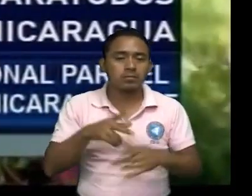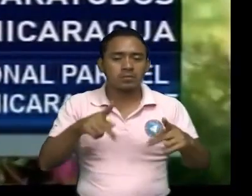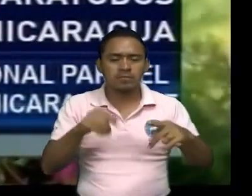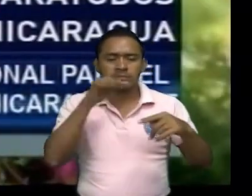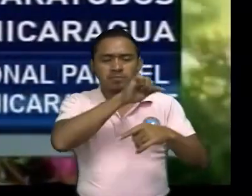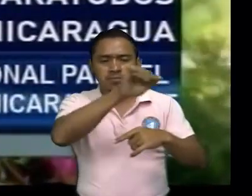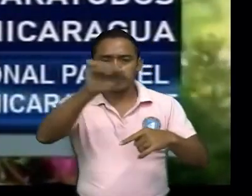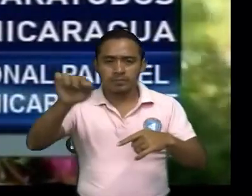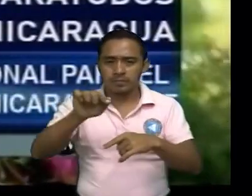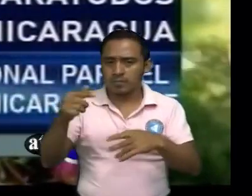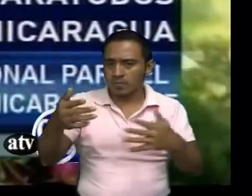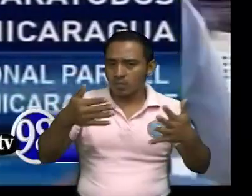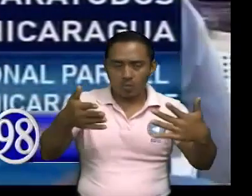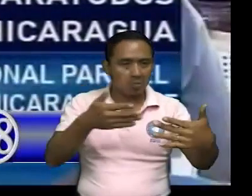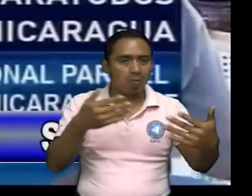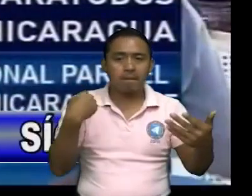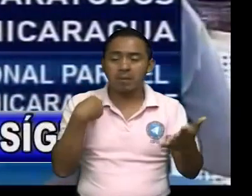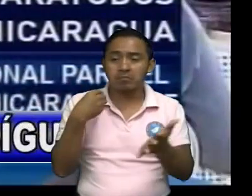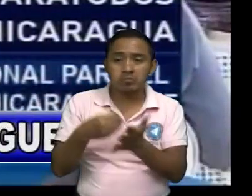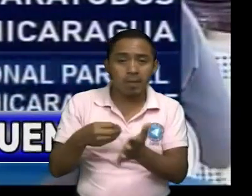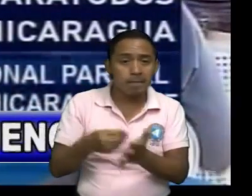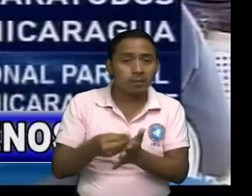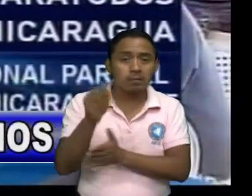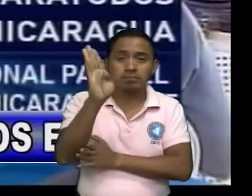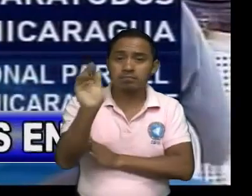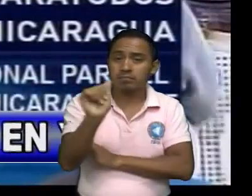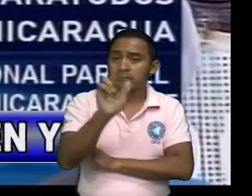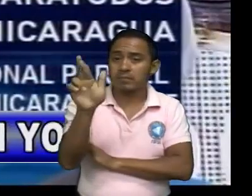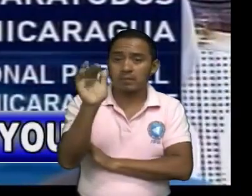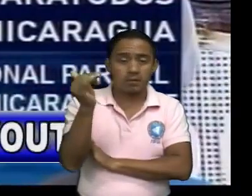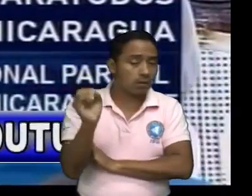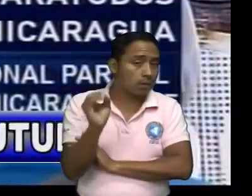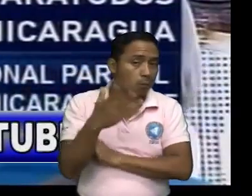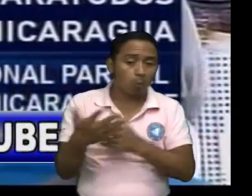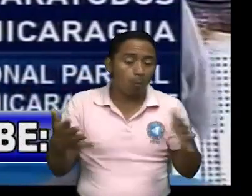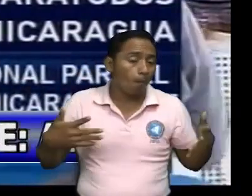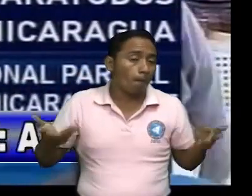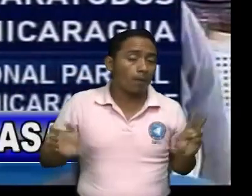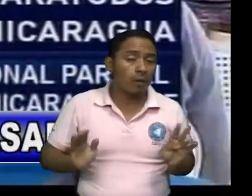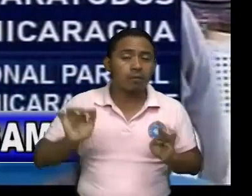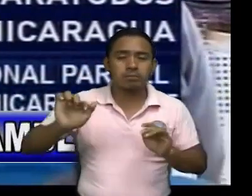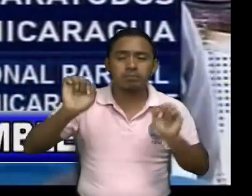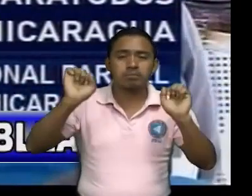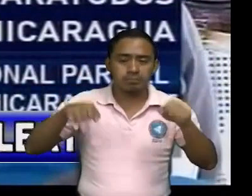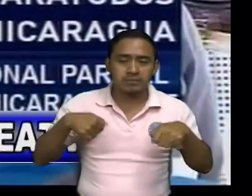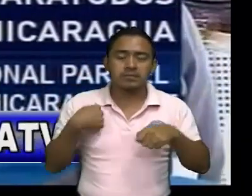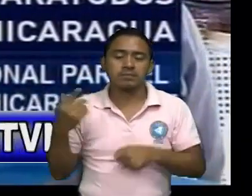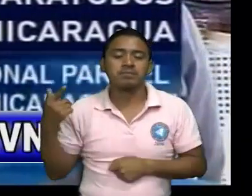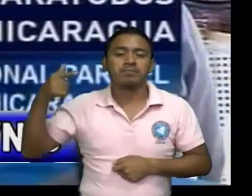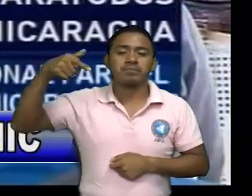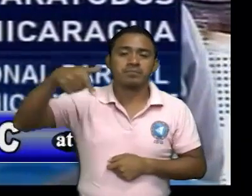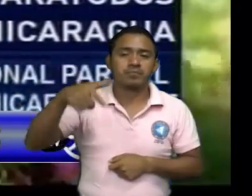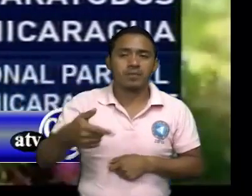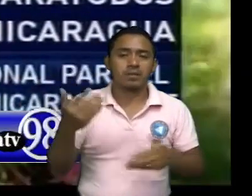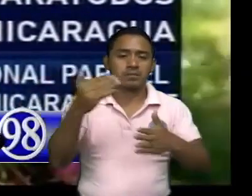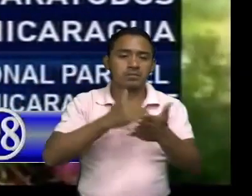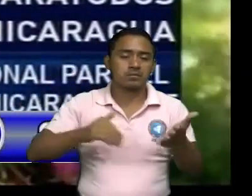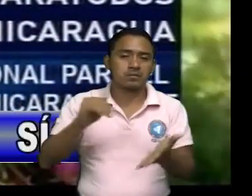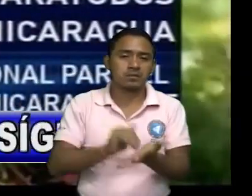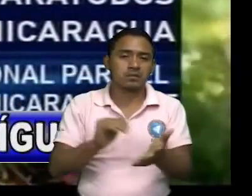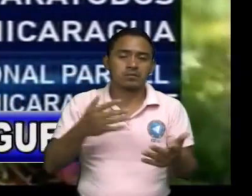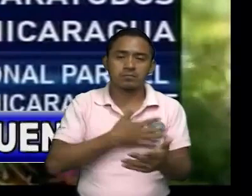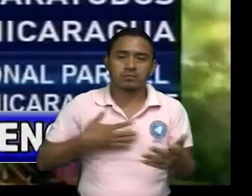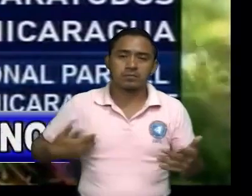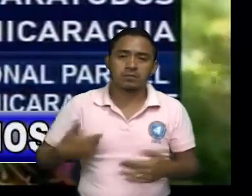presentes, que no tienen acceso a comprar un berraco de un gran valor económico, puedan apuntar al Centro de